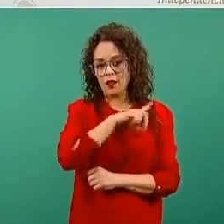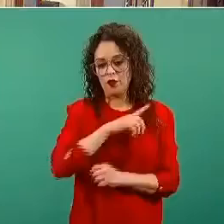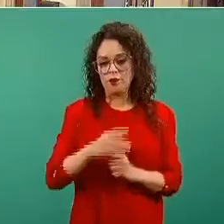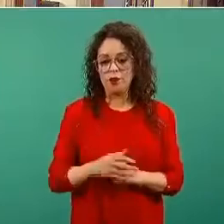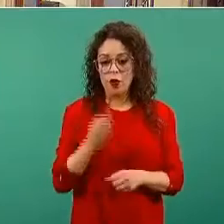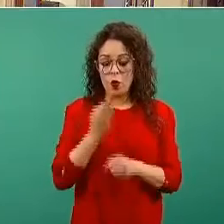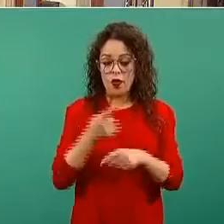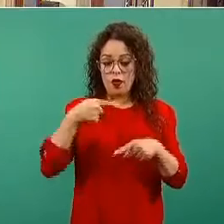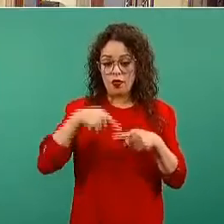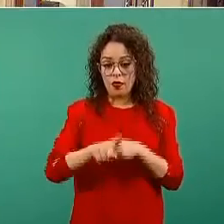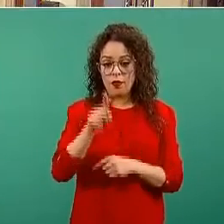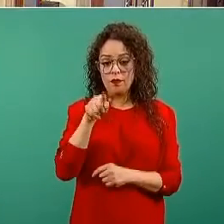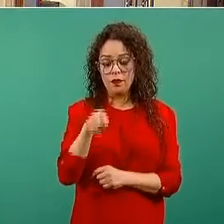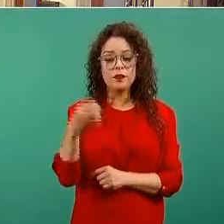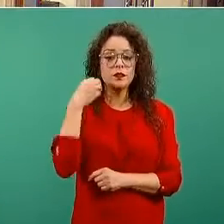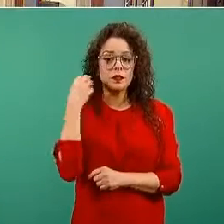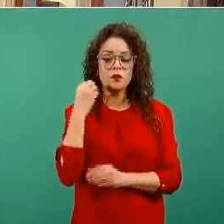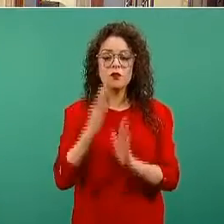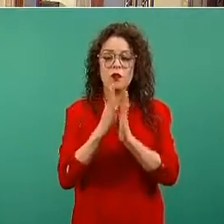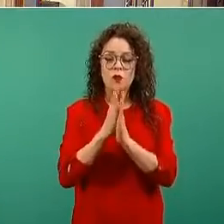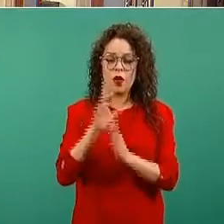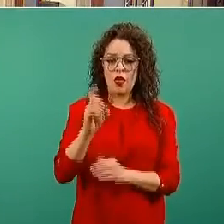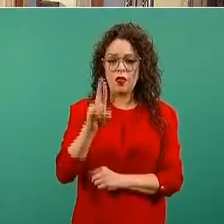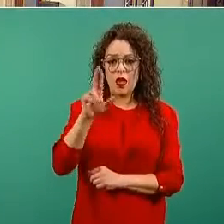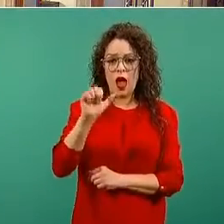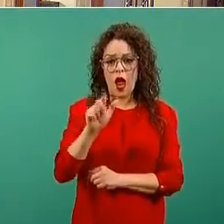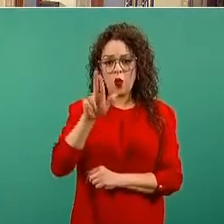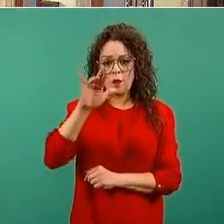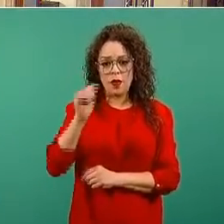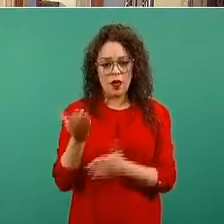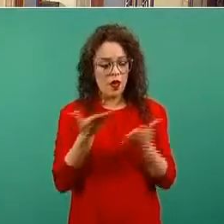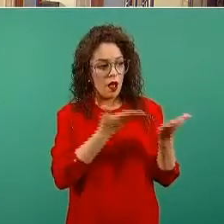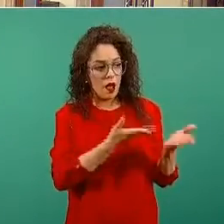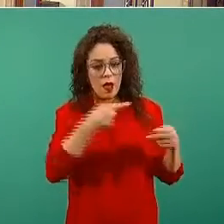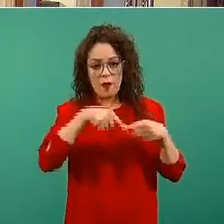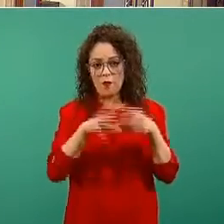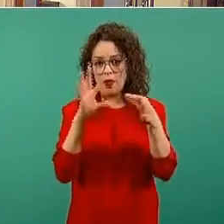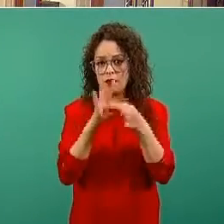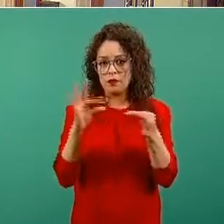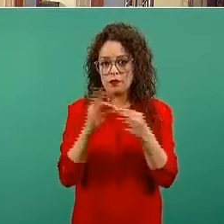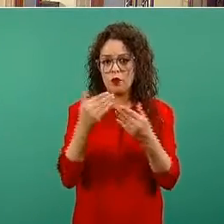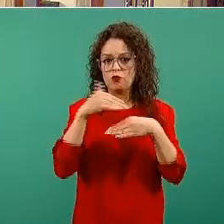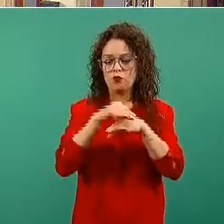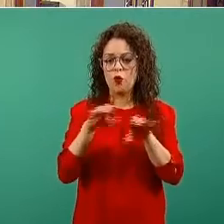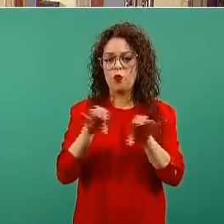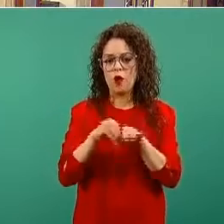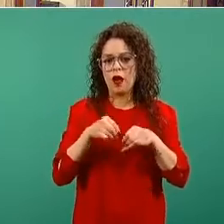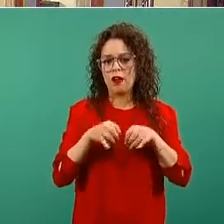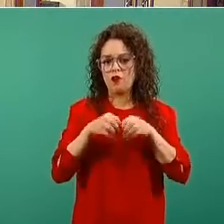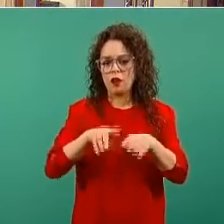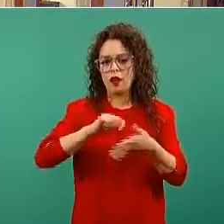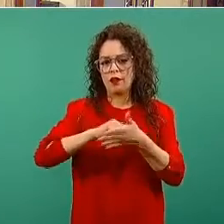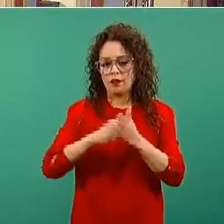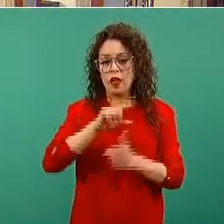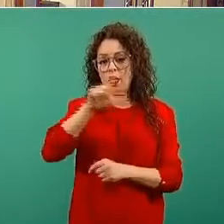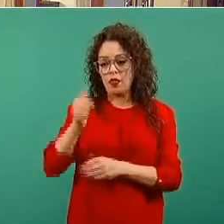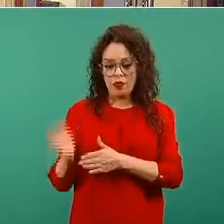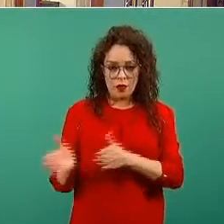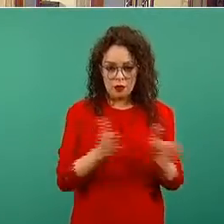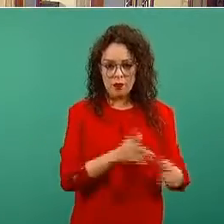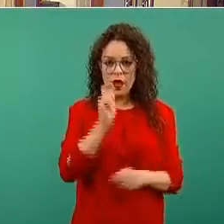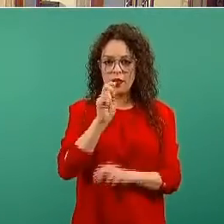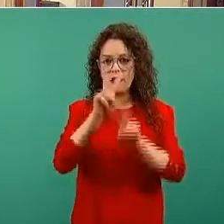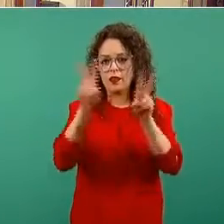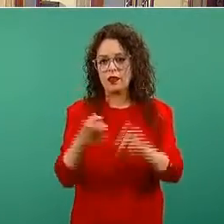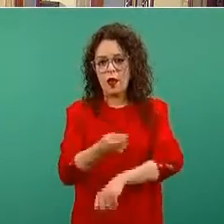Alomía si presenta el informe técnico del estado que guarda la epidemia en México y enseguida hablaremos de vacunas. Por favor, doctor Alomía. Con mucho